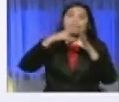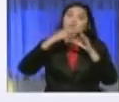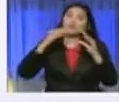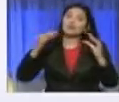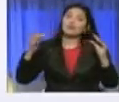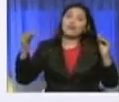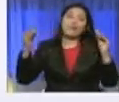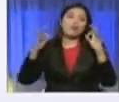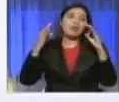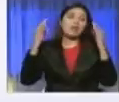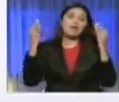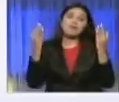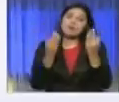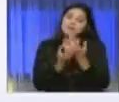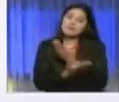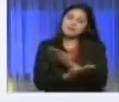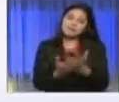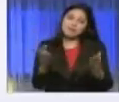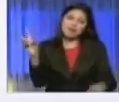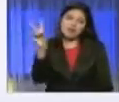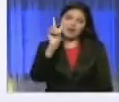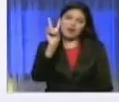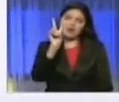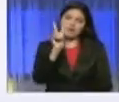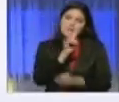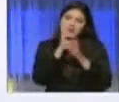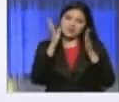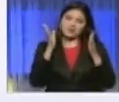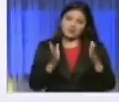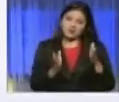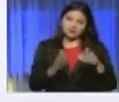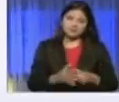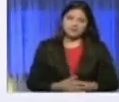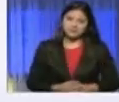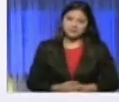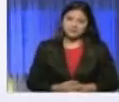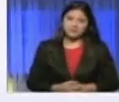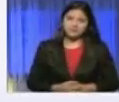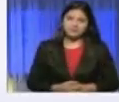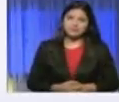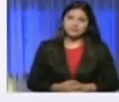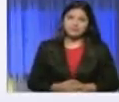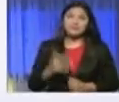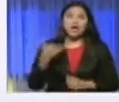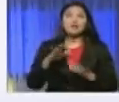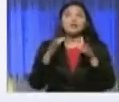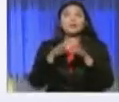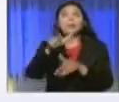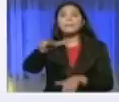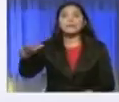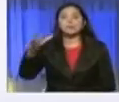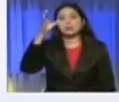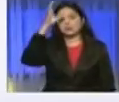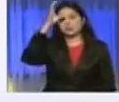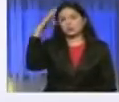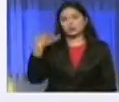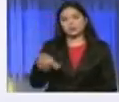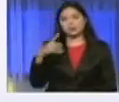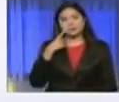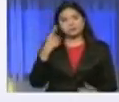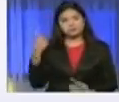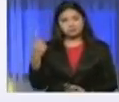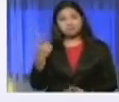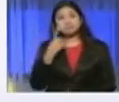la familia venezolana. De toda la familia venezolana. Bueno, tenemos un grupo de intelectuales. Me